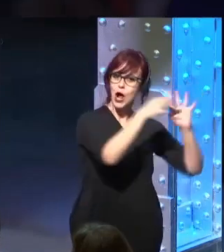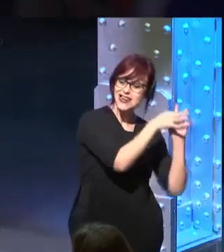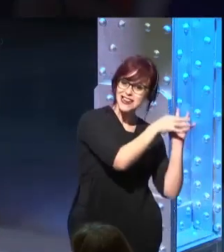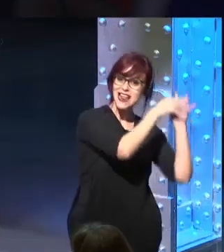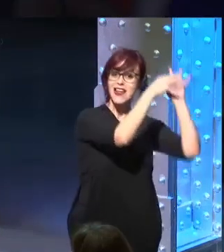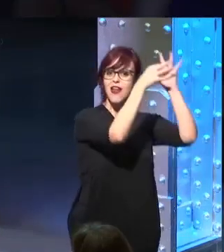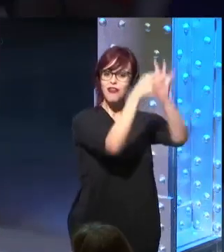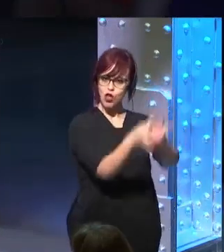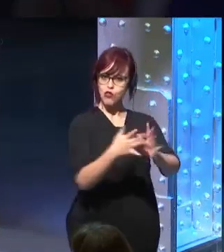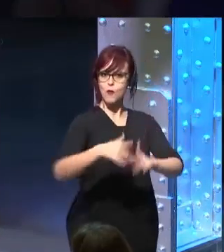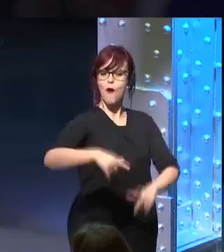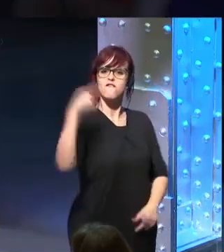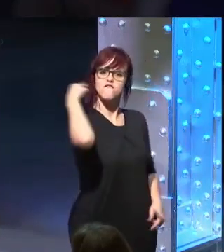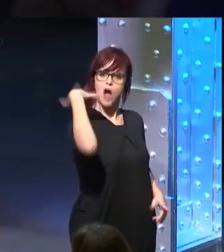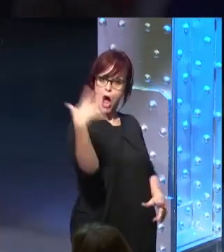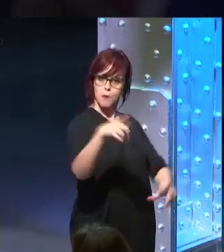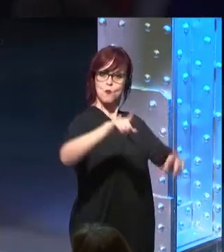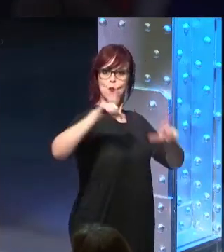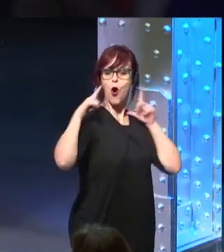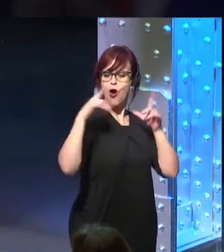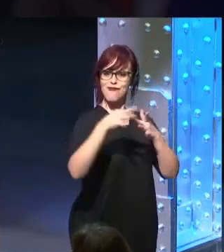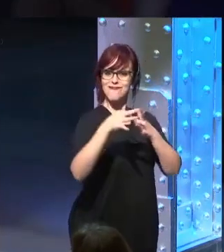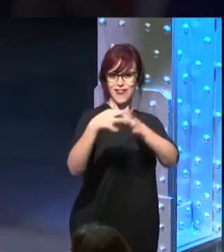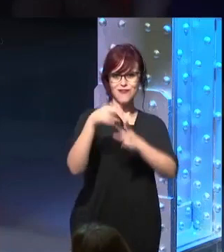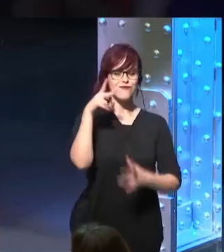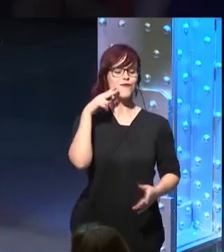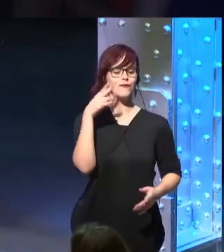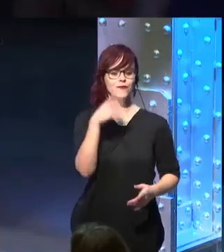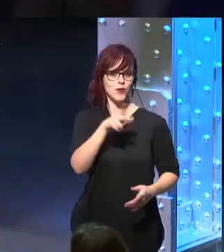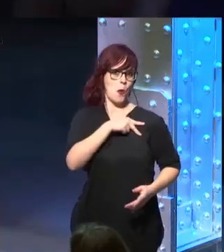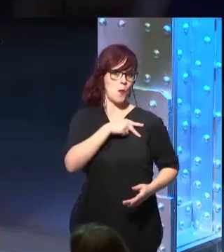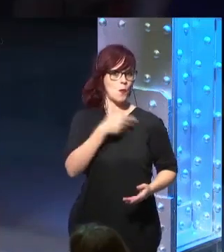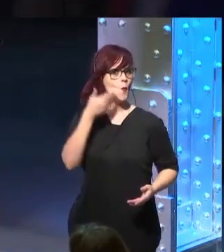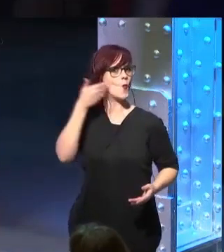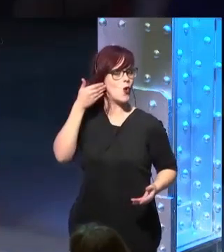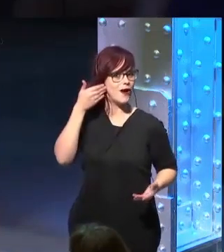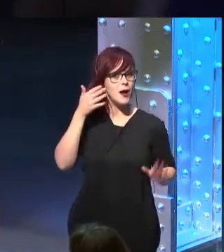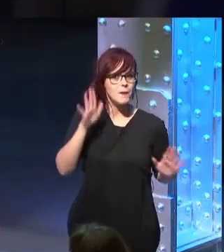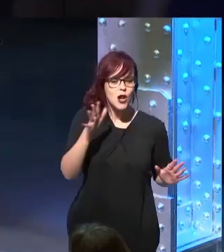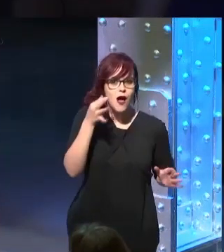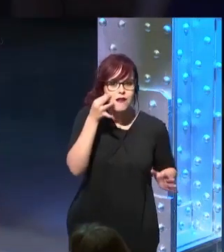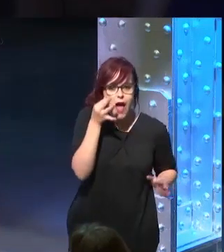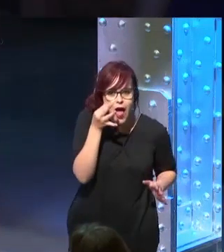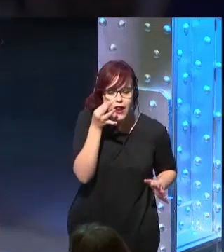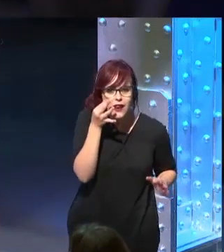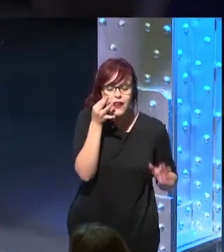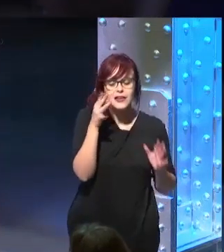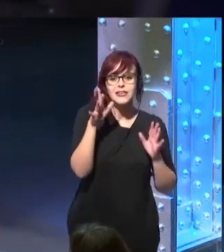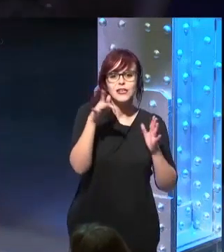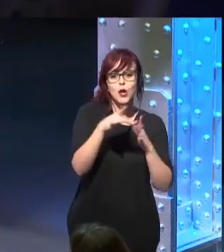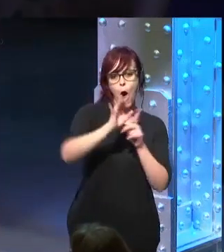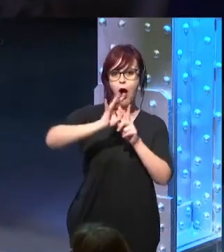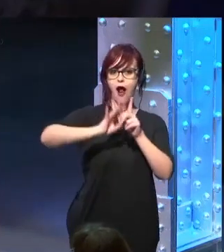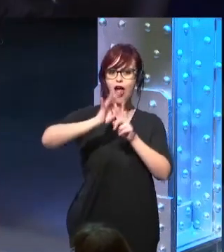asociada a la carisma, asociada al liderazgo y quizá a cierto grado